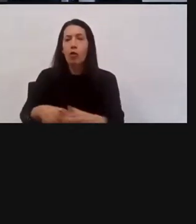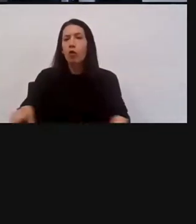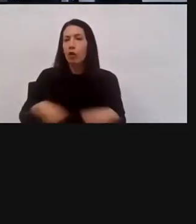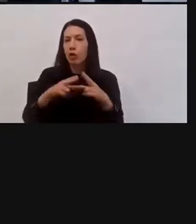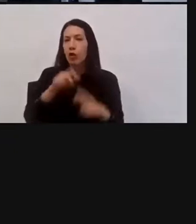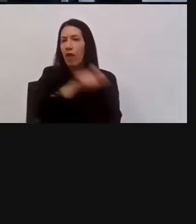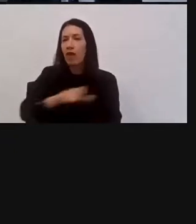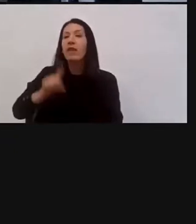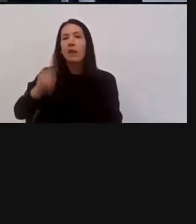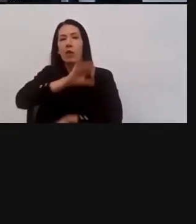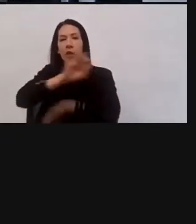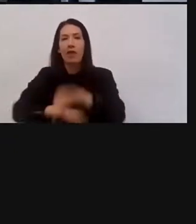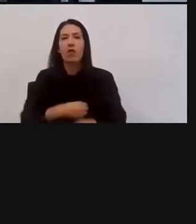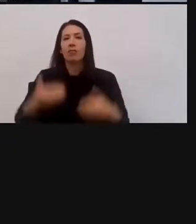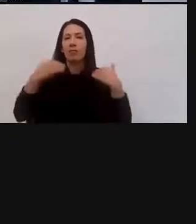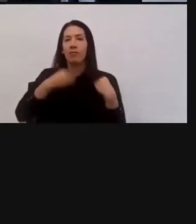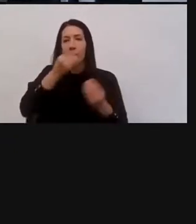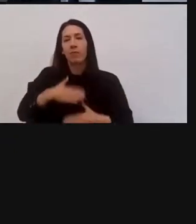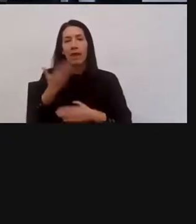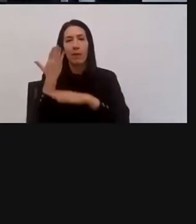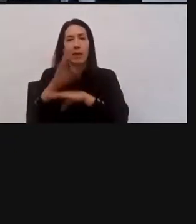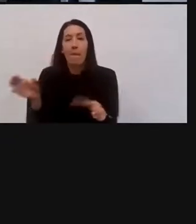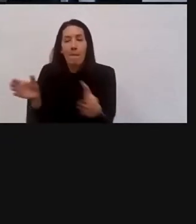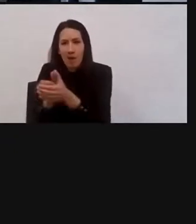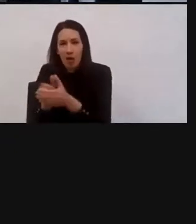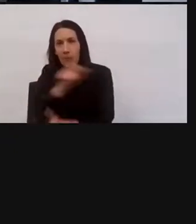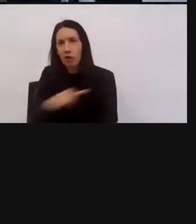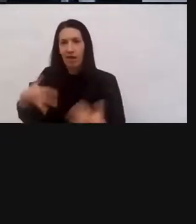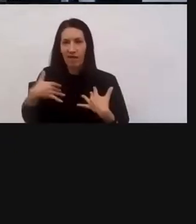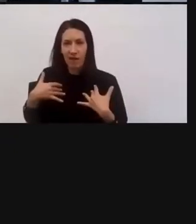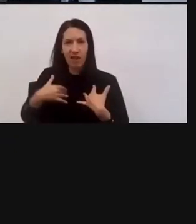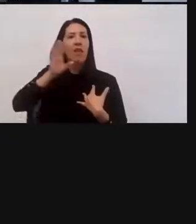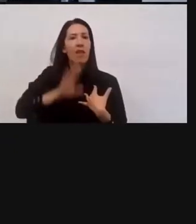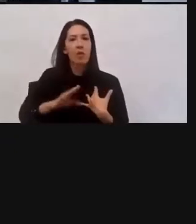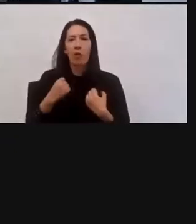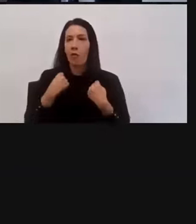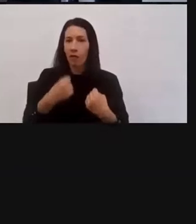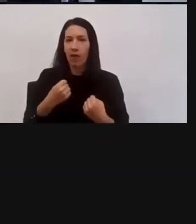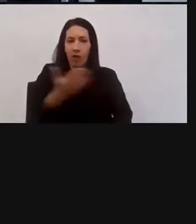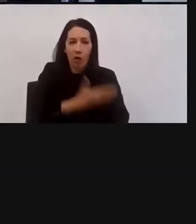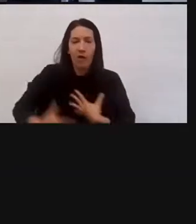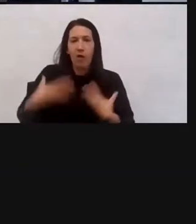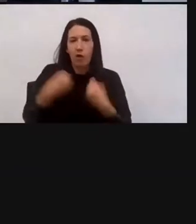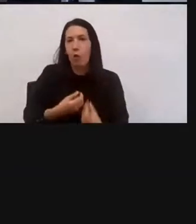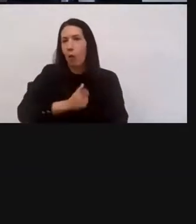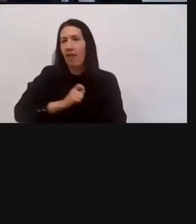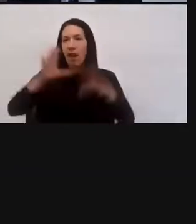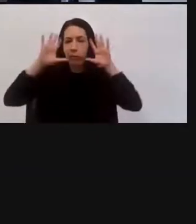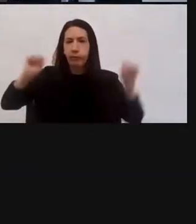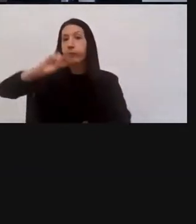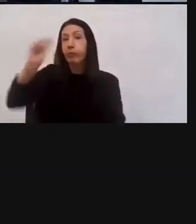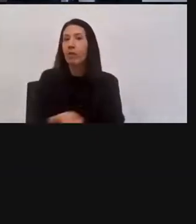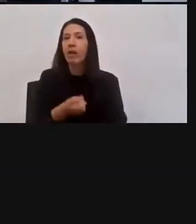que representamos a las minorías o víctimas de este tipo de delitos con las fuerzas y cuerpos de seguridad, que son nuestros